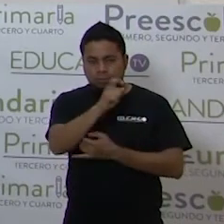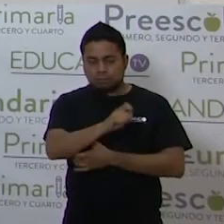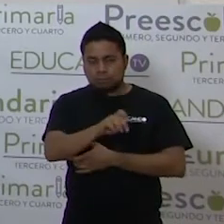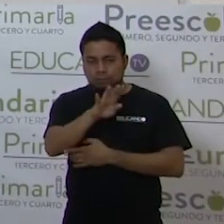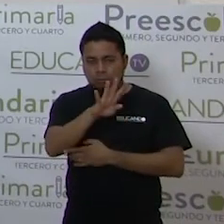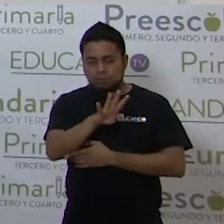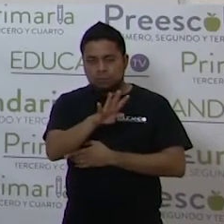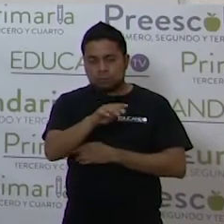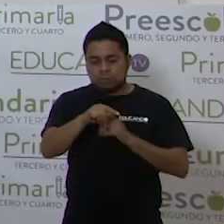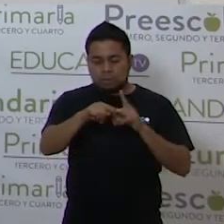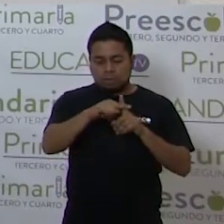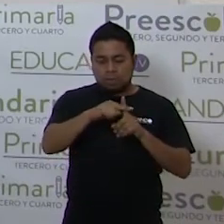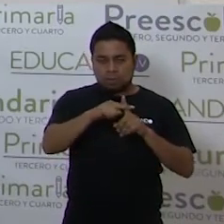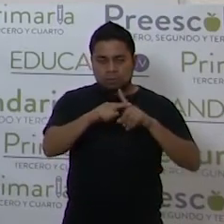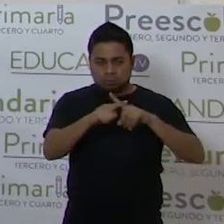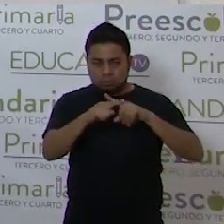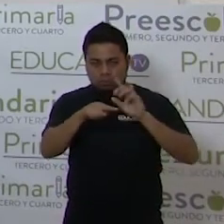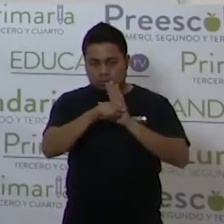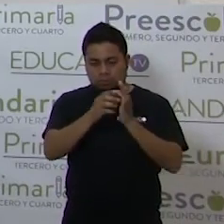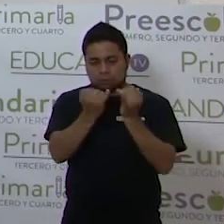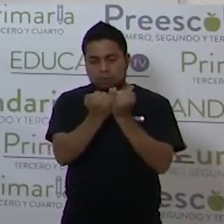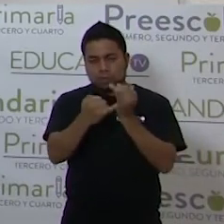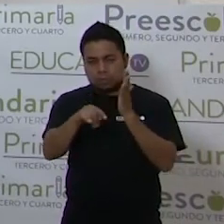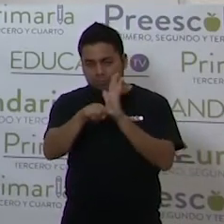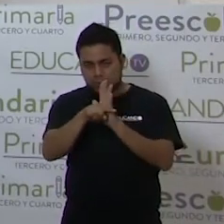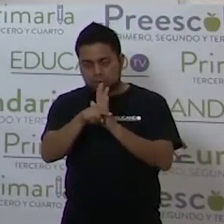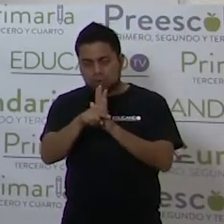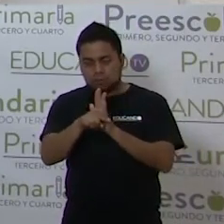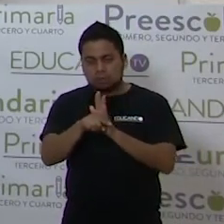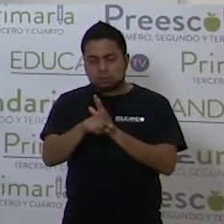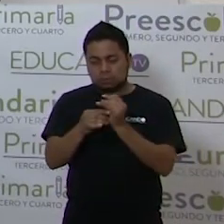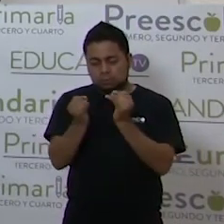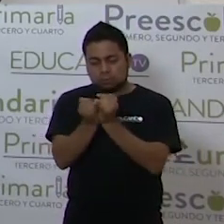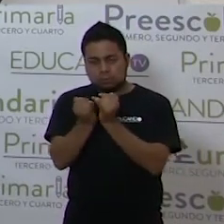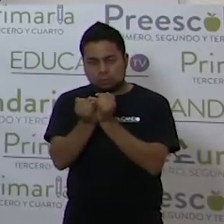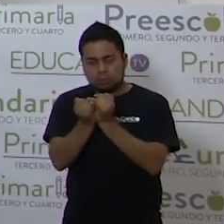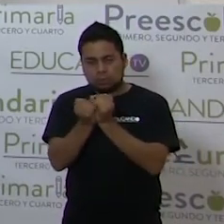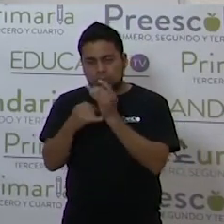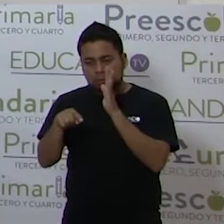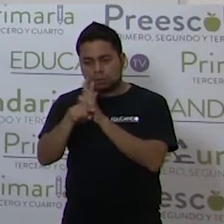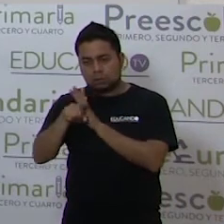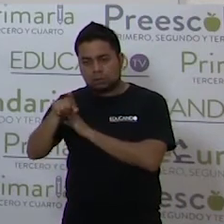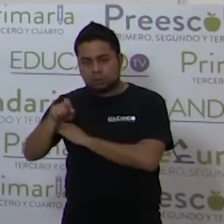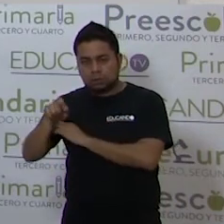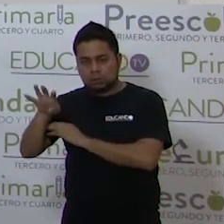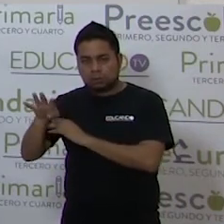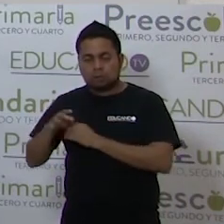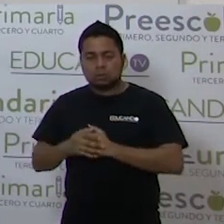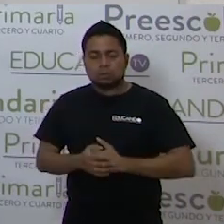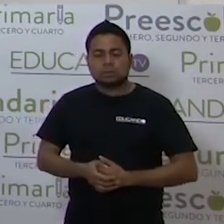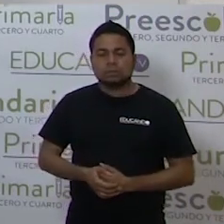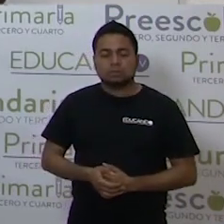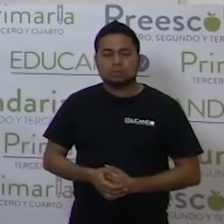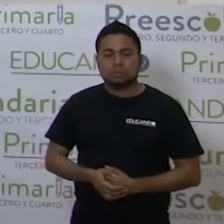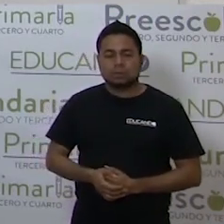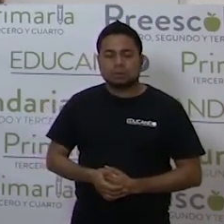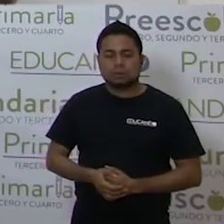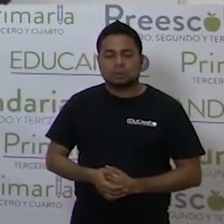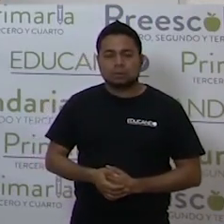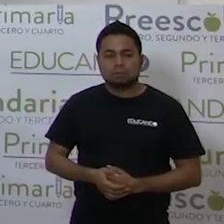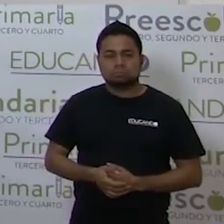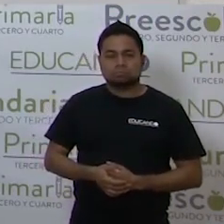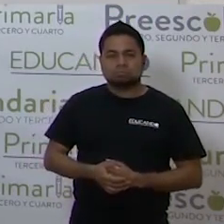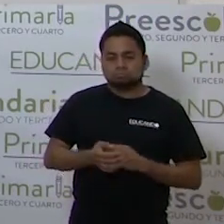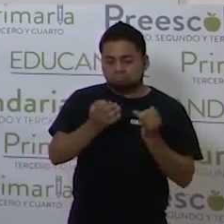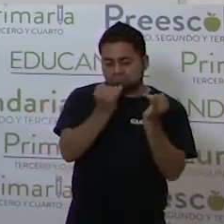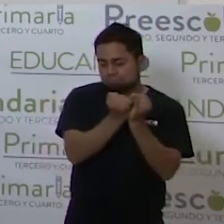más x menos menos que es igual a menos 24 cumplimos